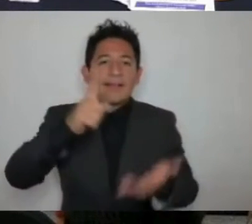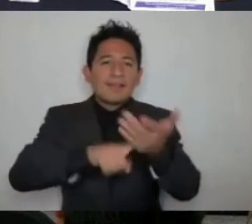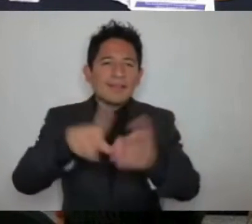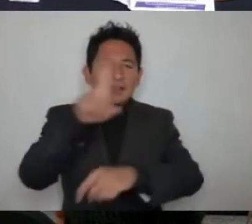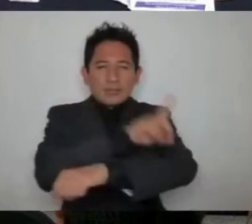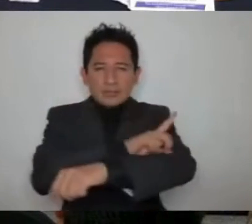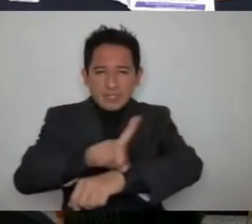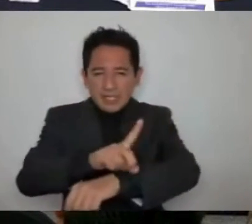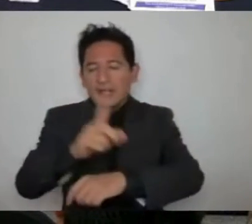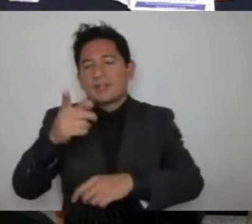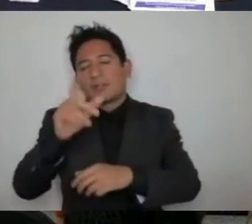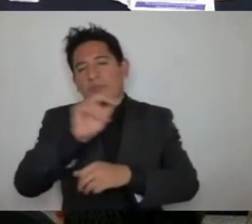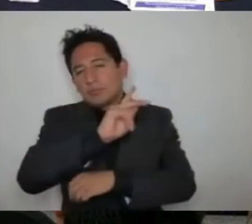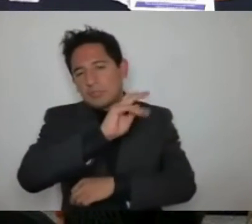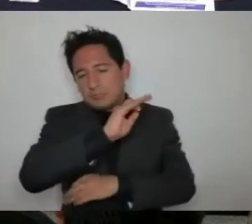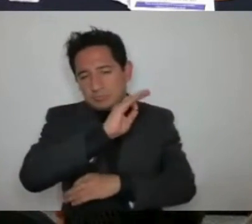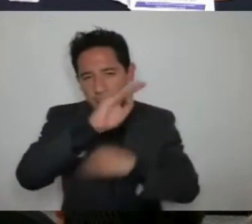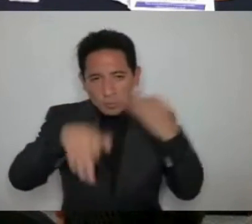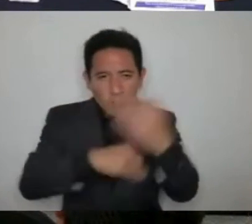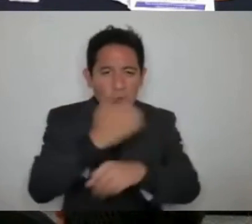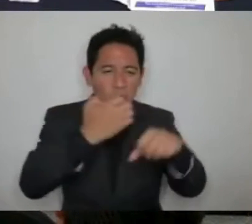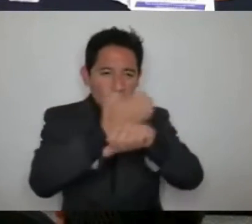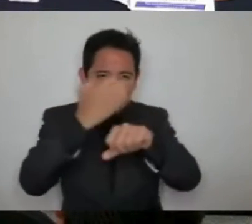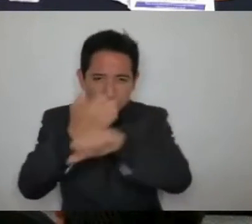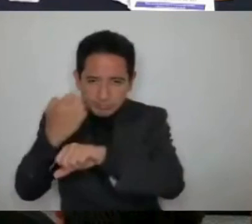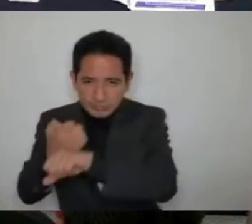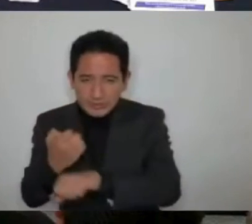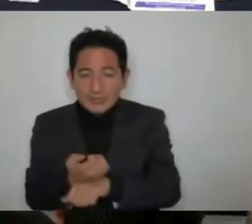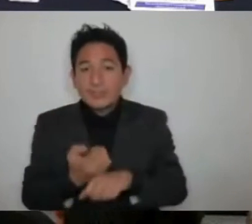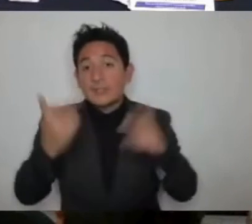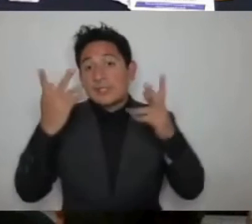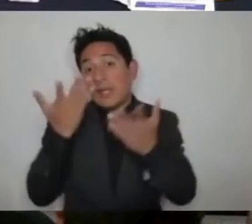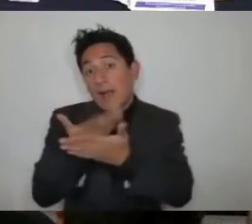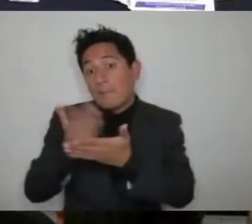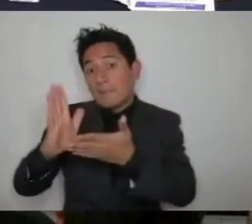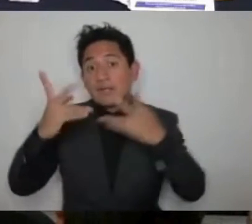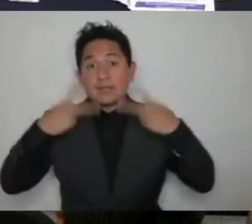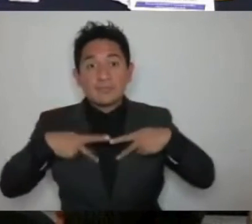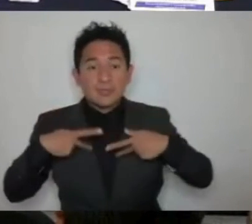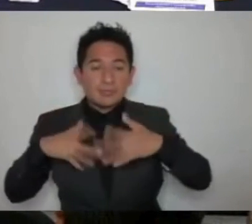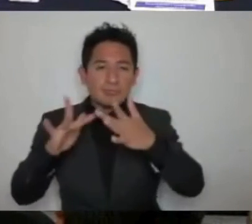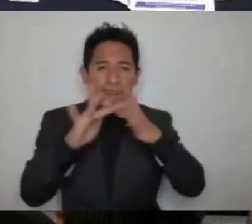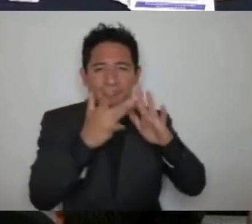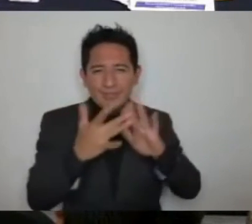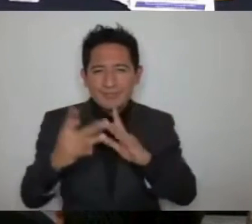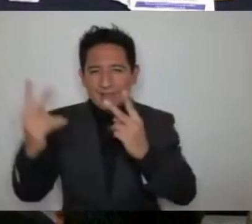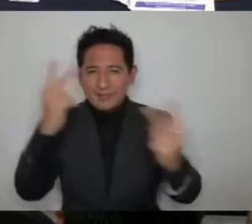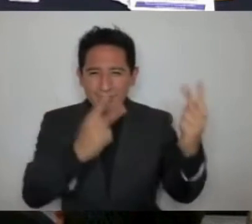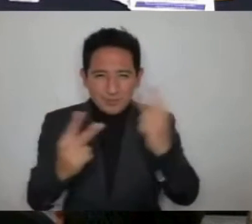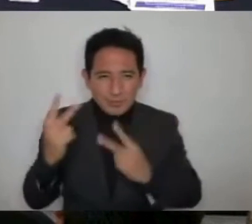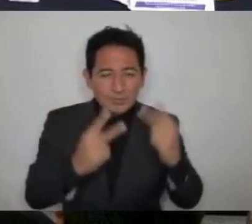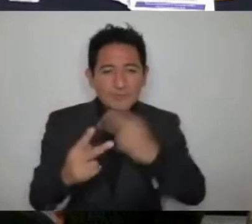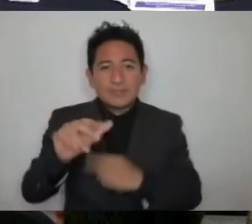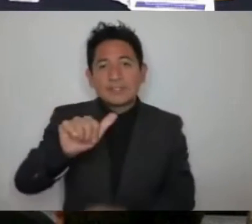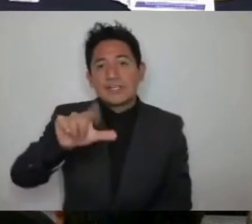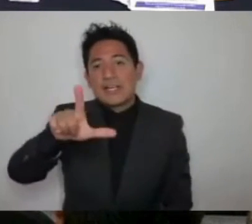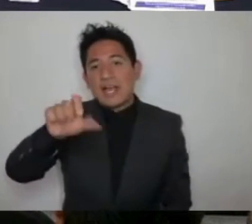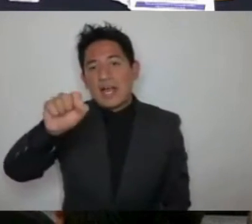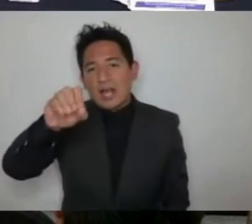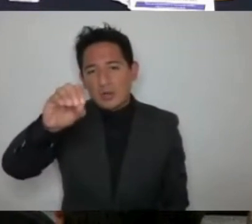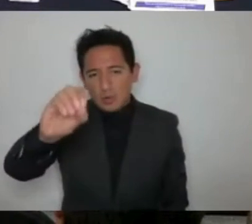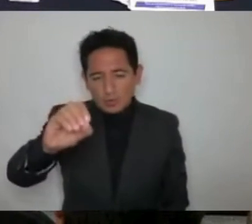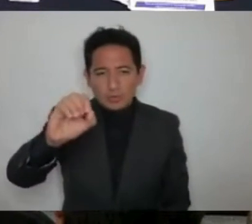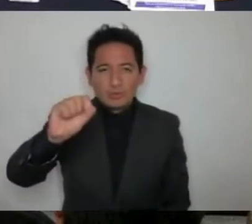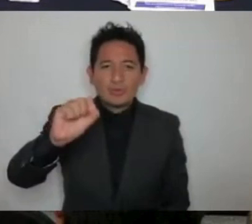República y quienes vieron la transmisión a través de redes sociales Muchas gracias Alonso por venir hasta acá